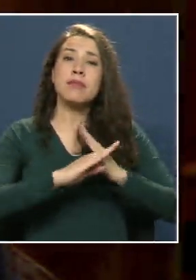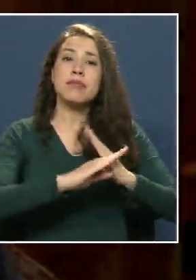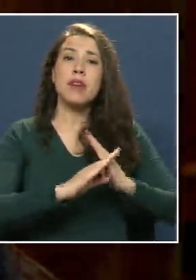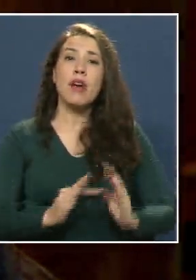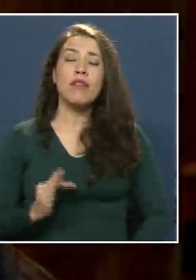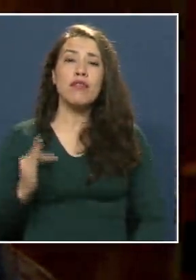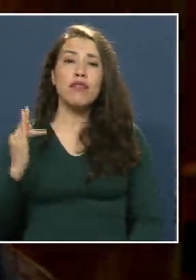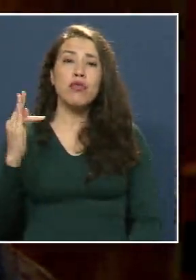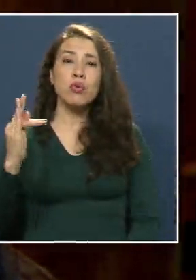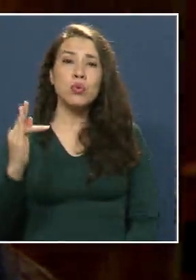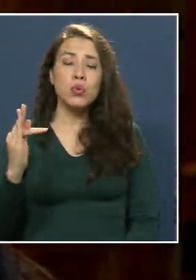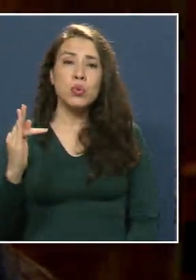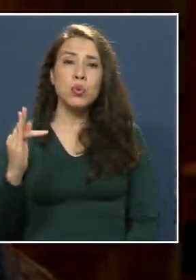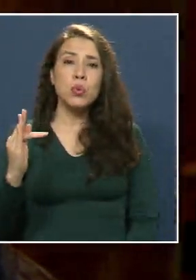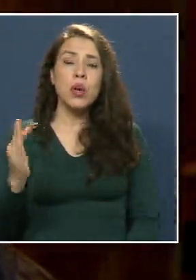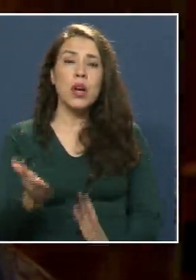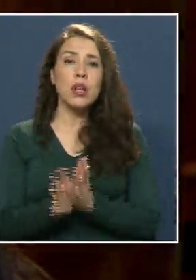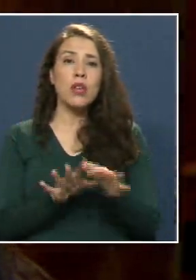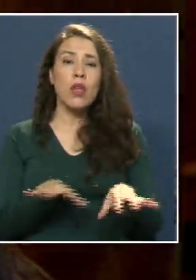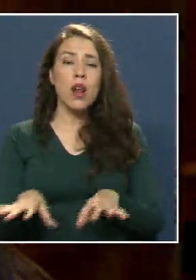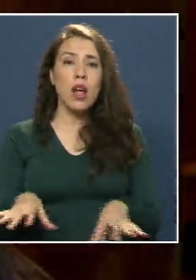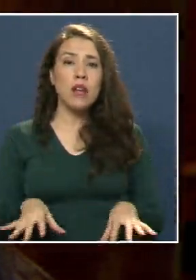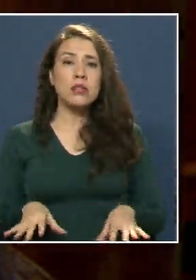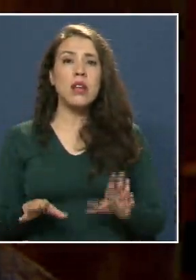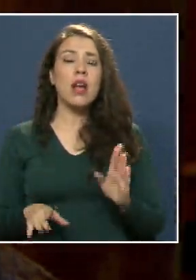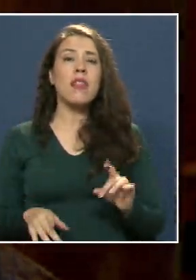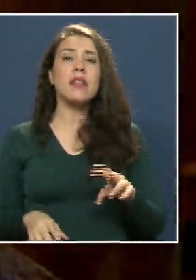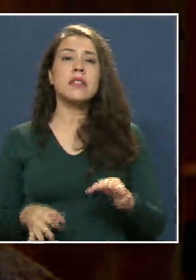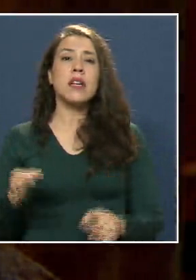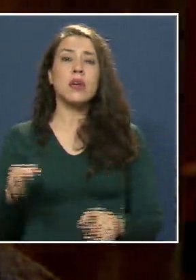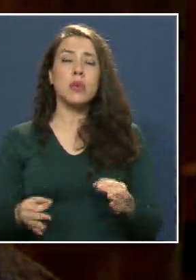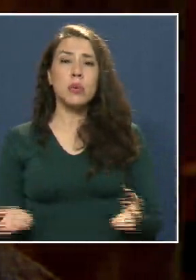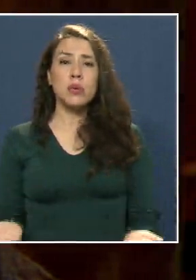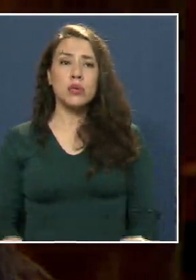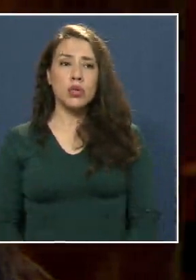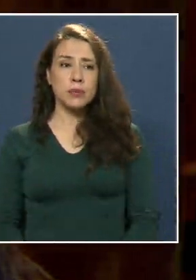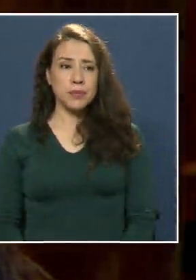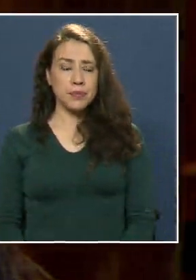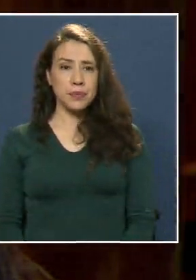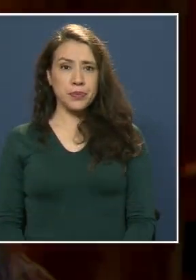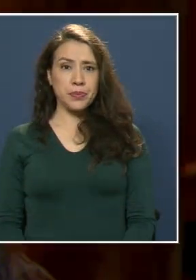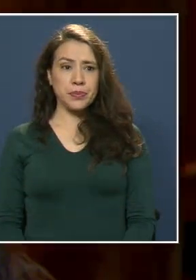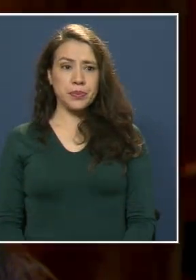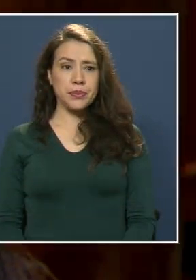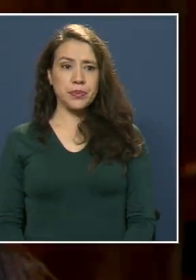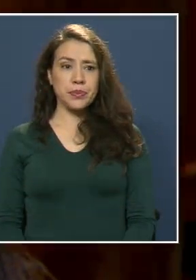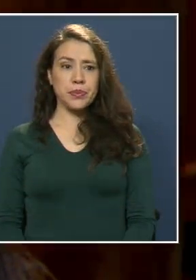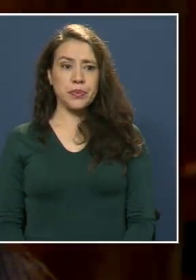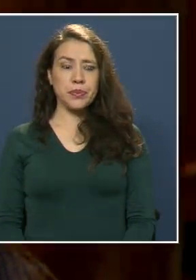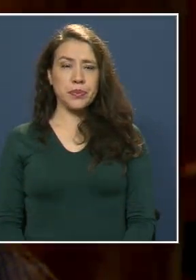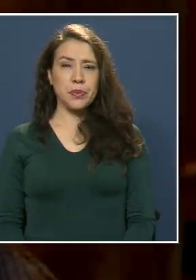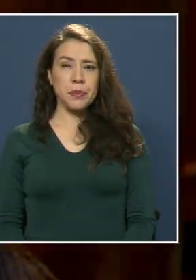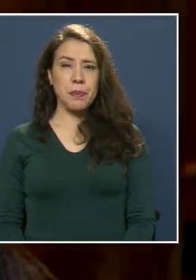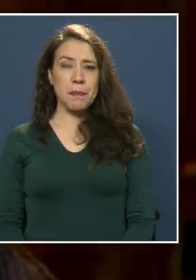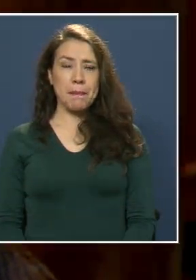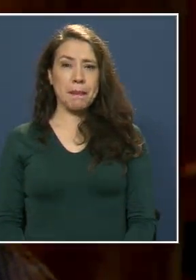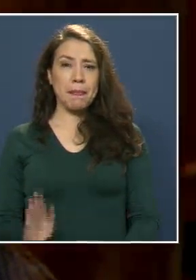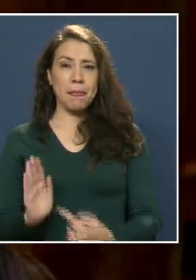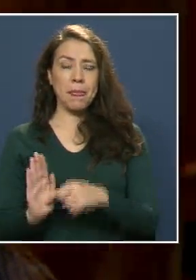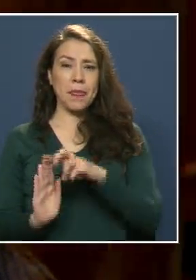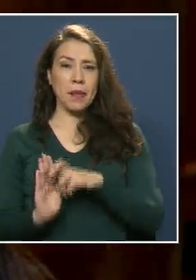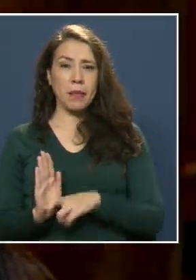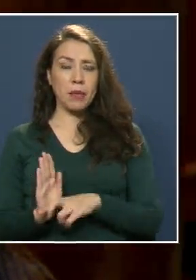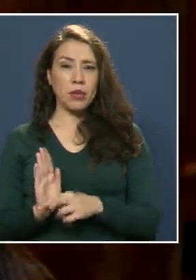futuro que estos actos queden en la impunidad. En ese sentido, este proyecto